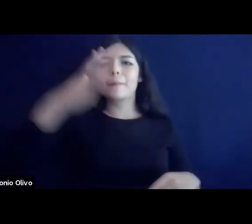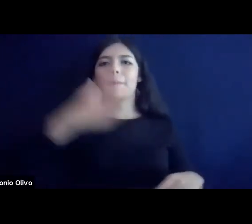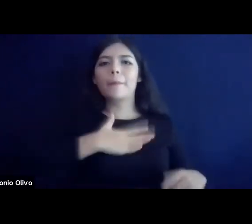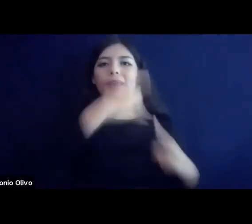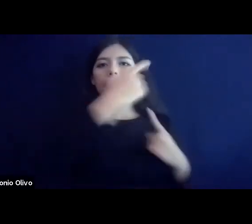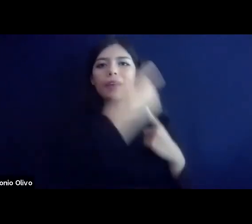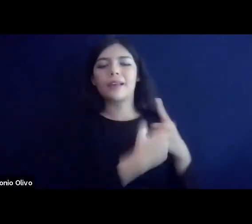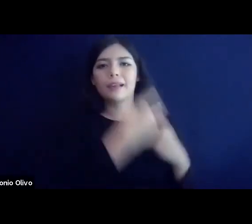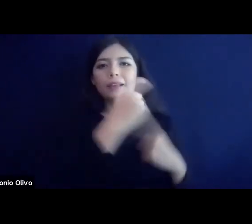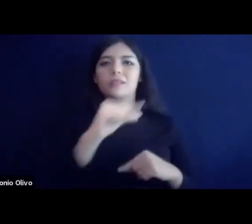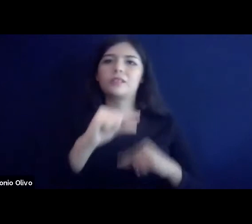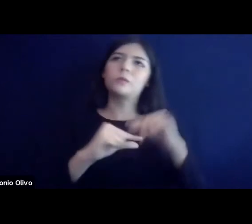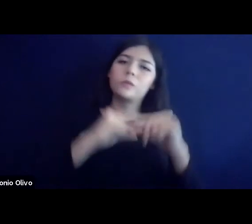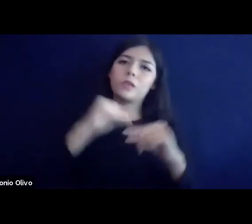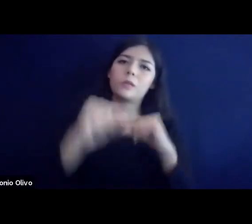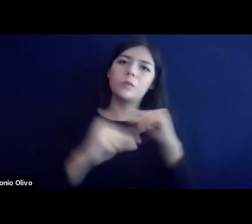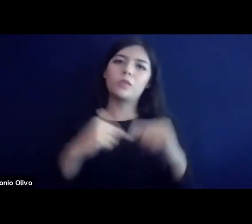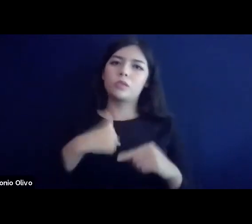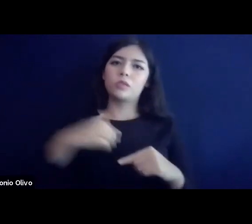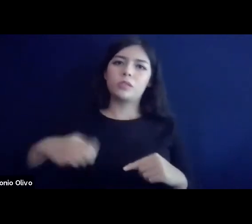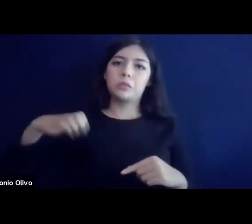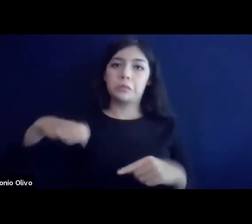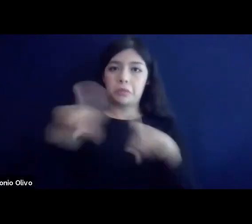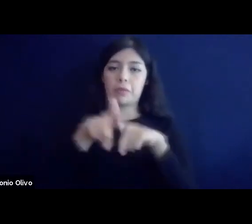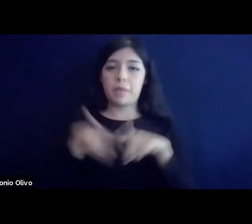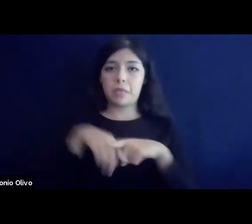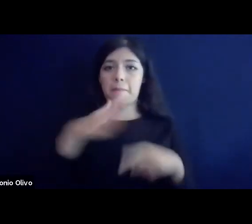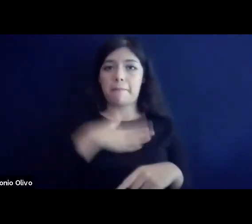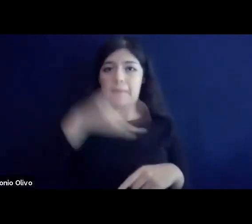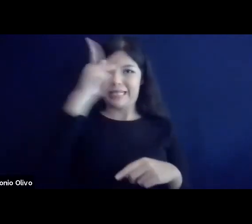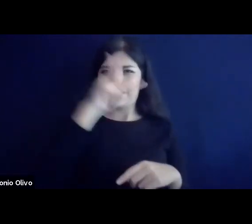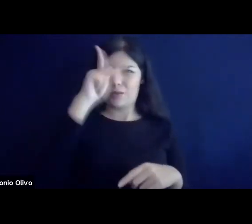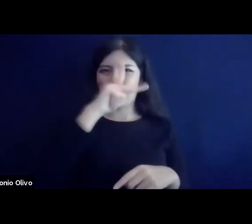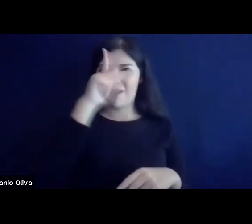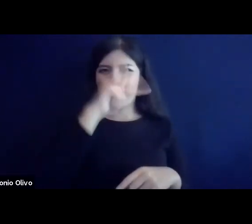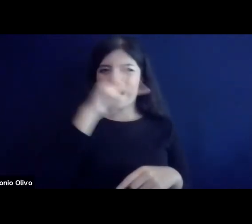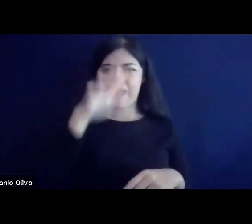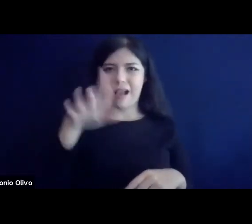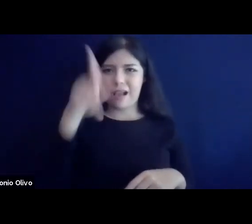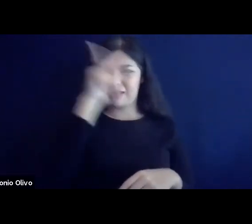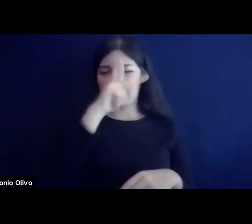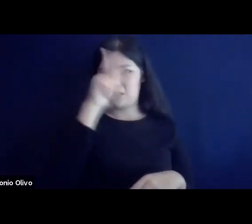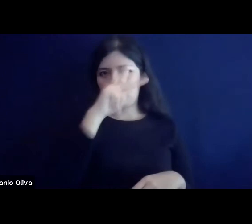Y lo ha dicho mi psiquiatra, ¿no? ¿Por qué? Porque, bueno, cuando nací,